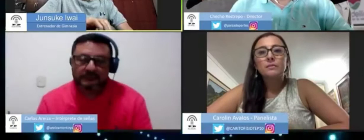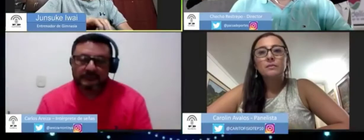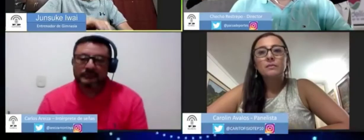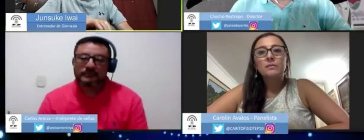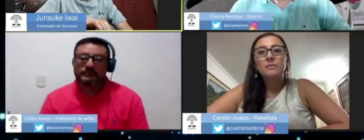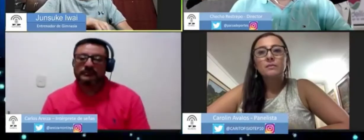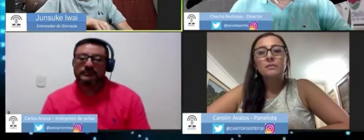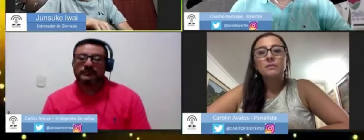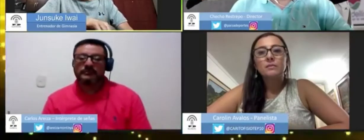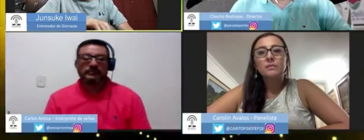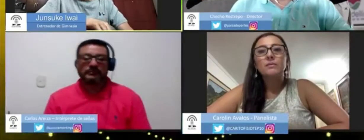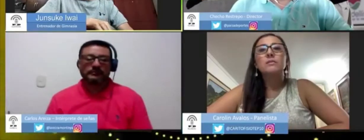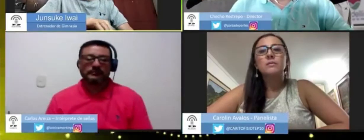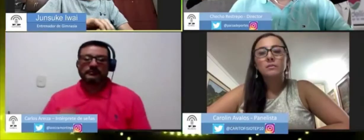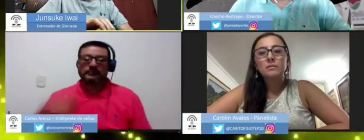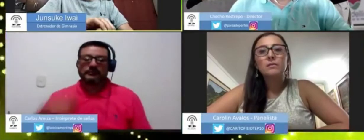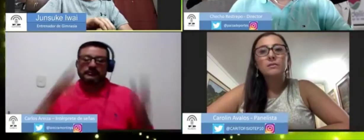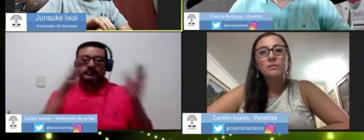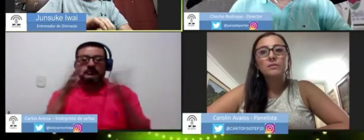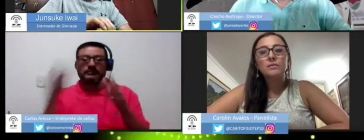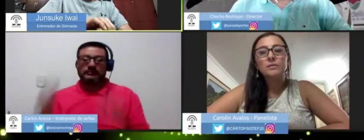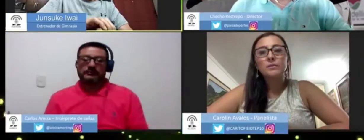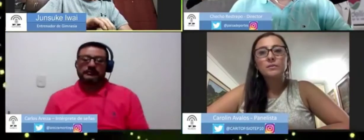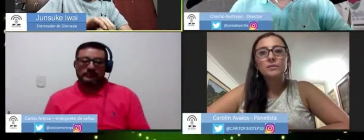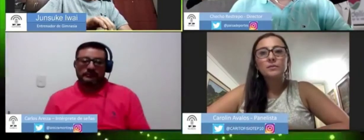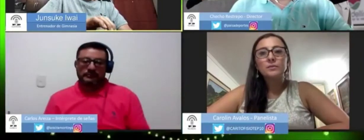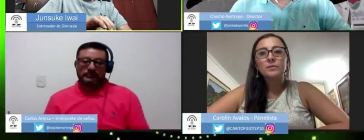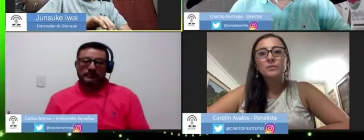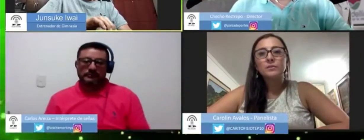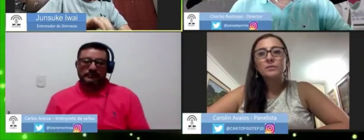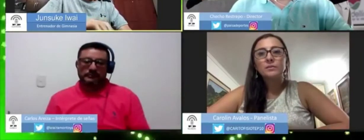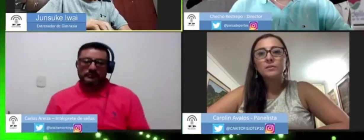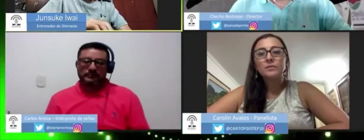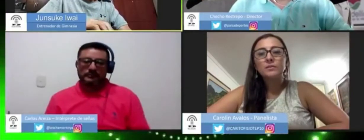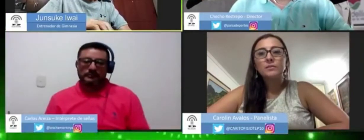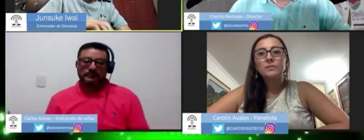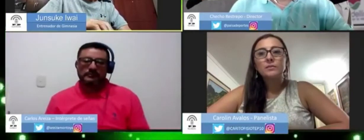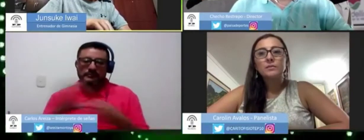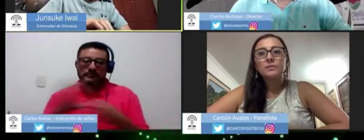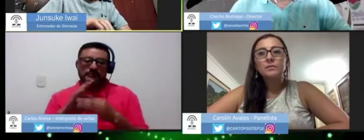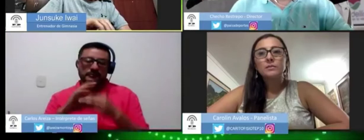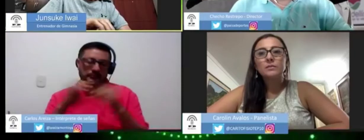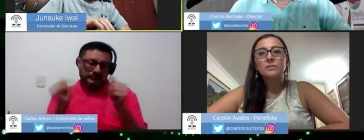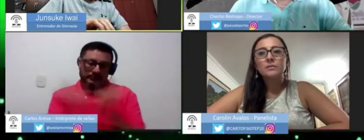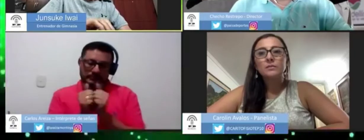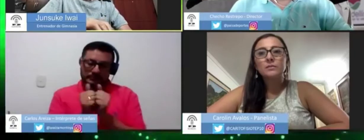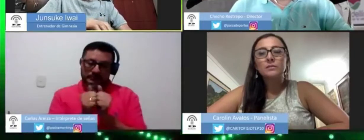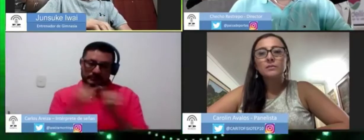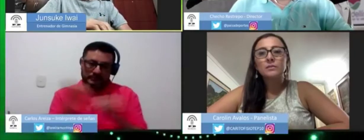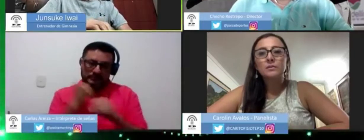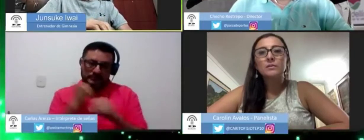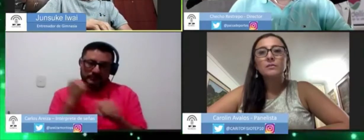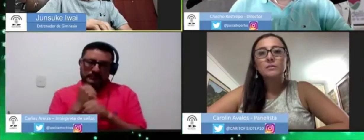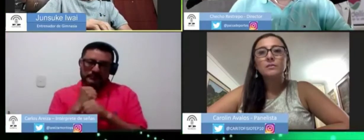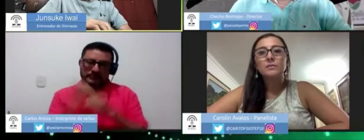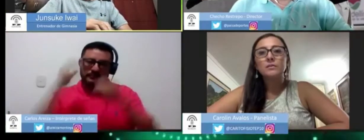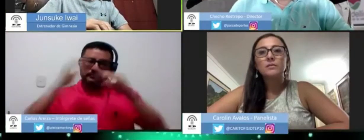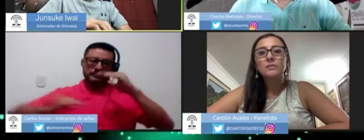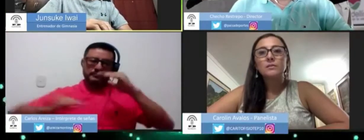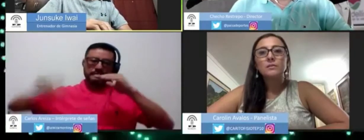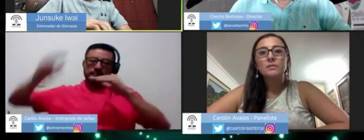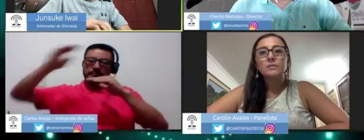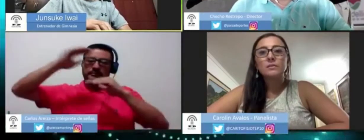de entrenamiento. Hay que tener compañeros de alto nivel.